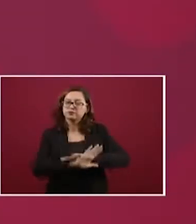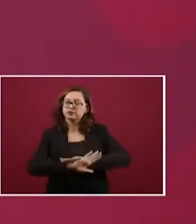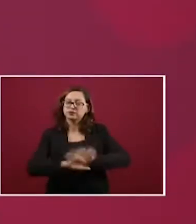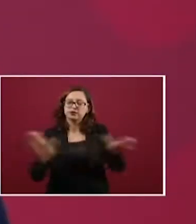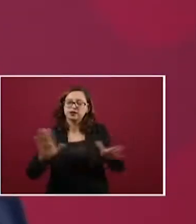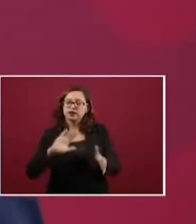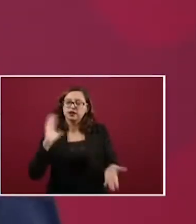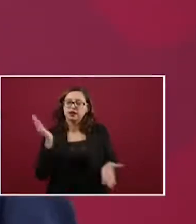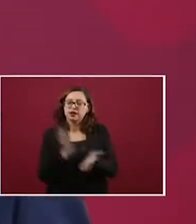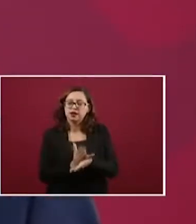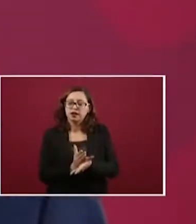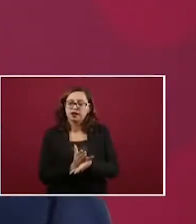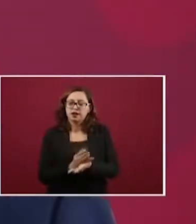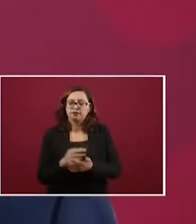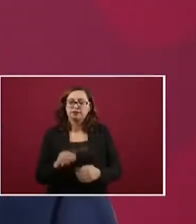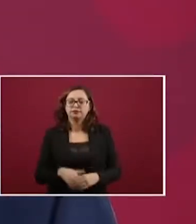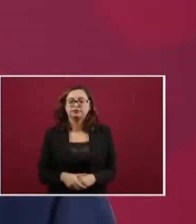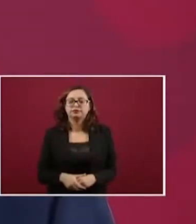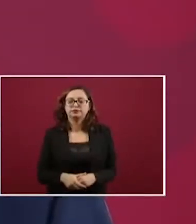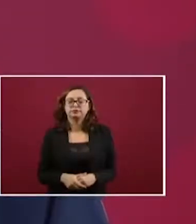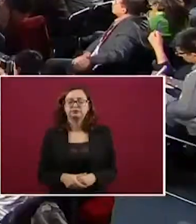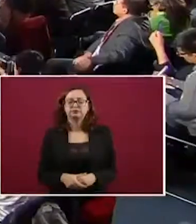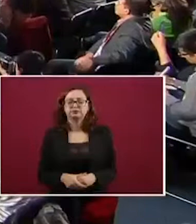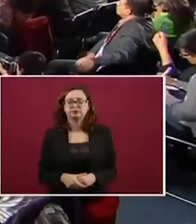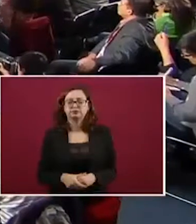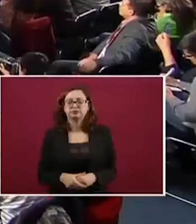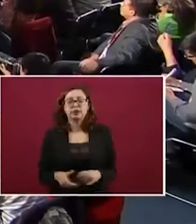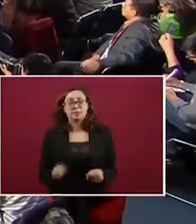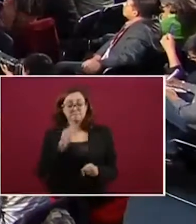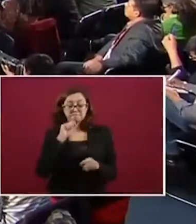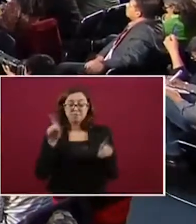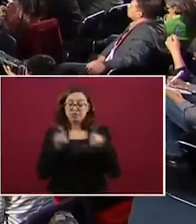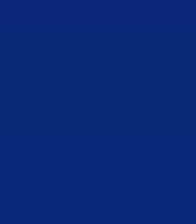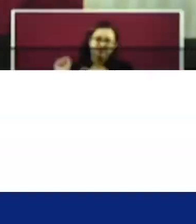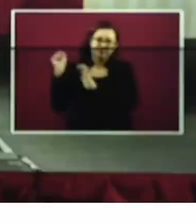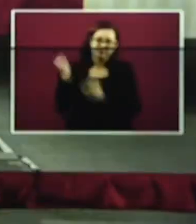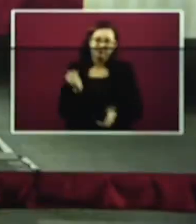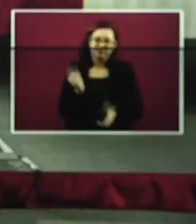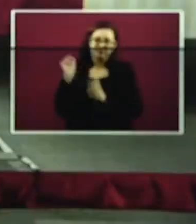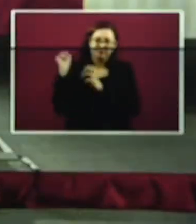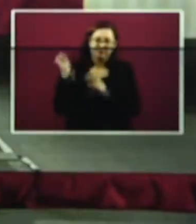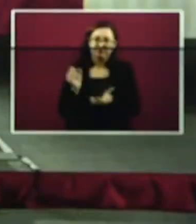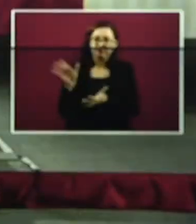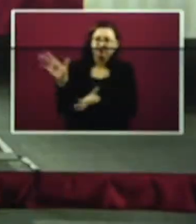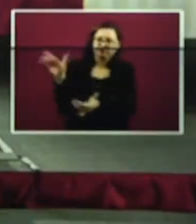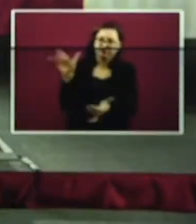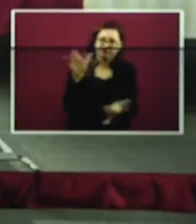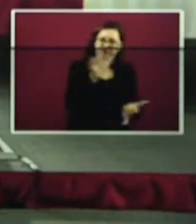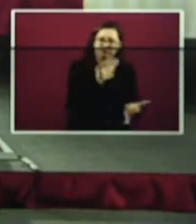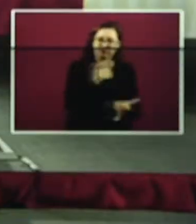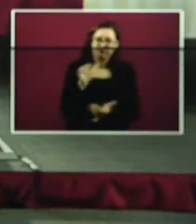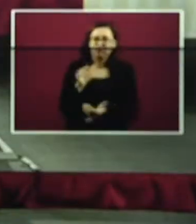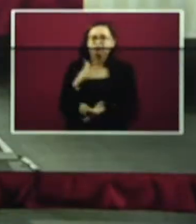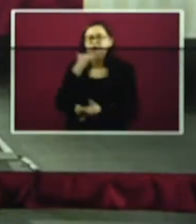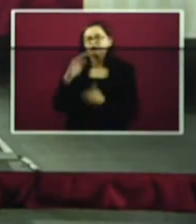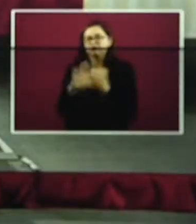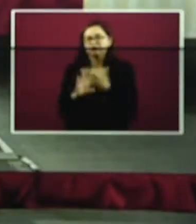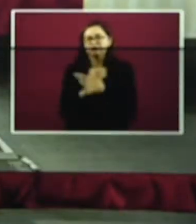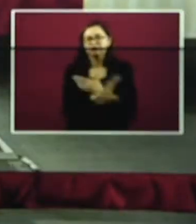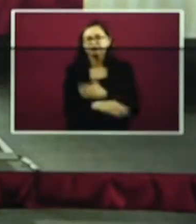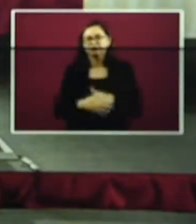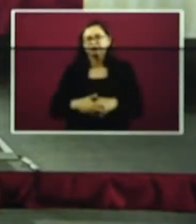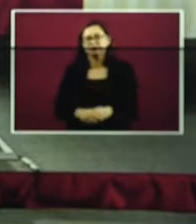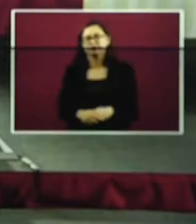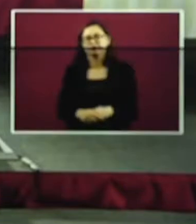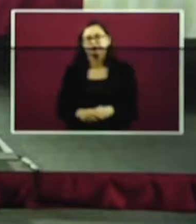y vamos bien porque ya no hay lujos en el gobierno y en su oportunidad el secretario de hacienda